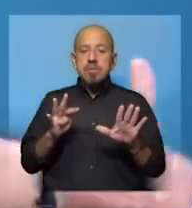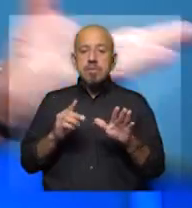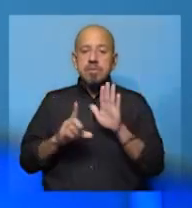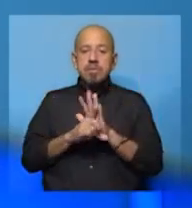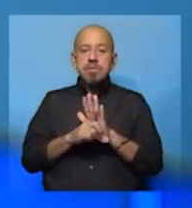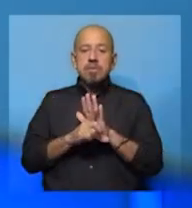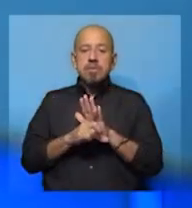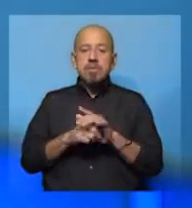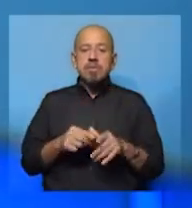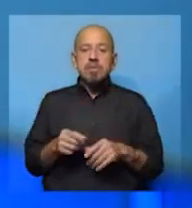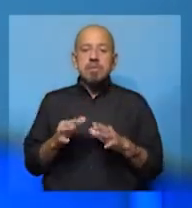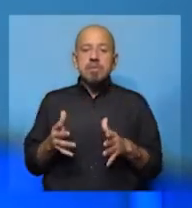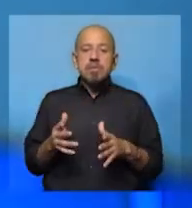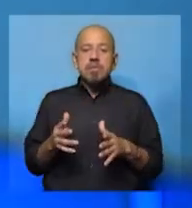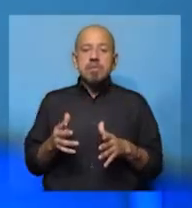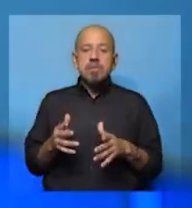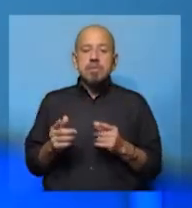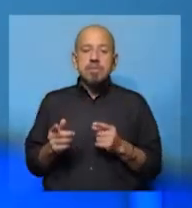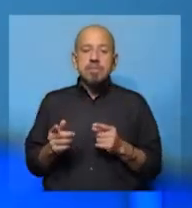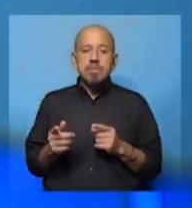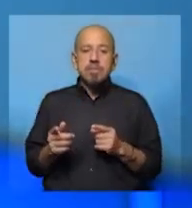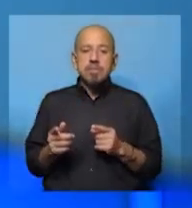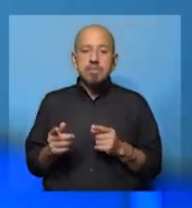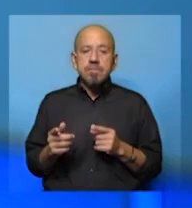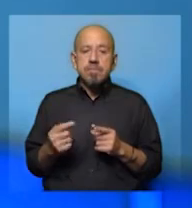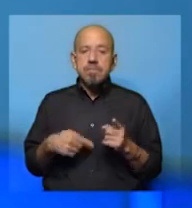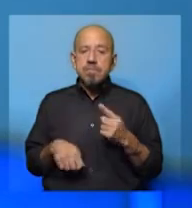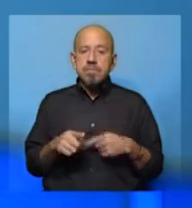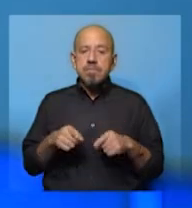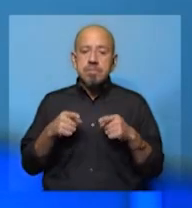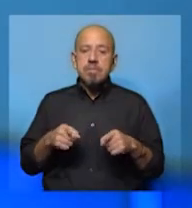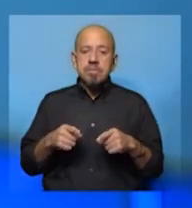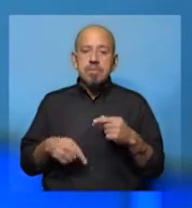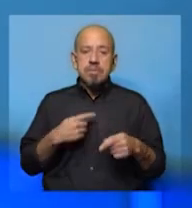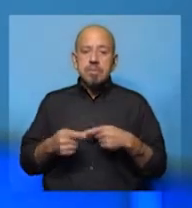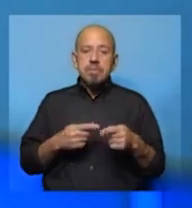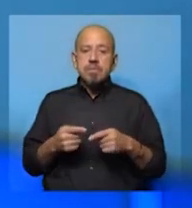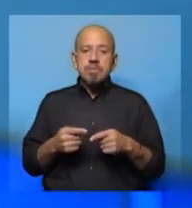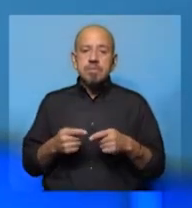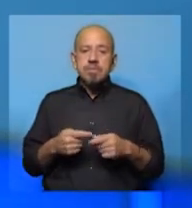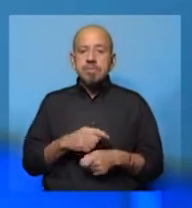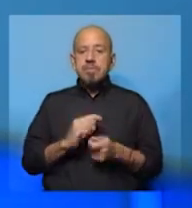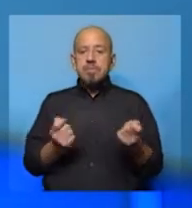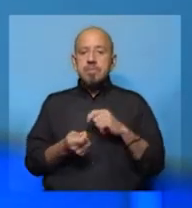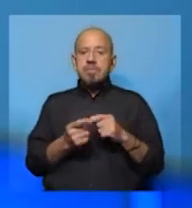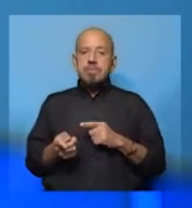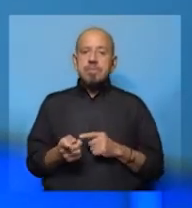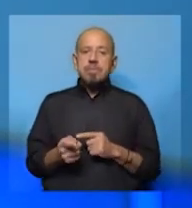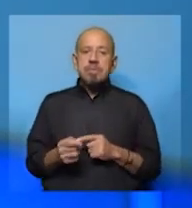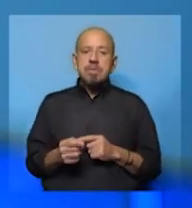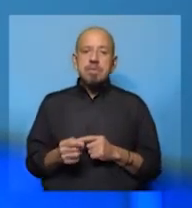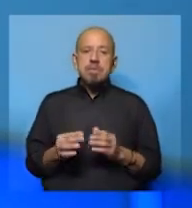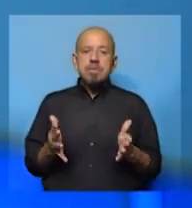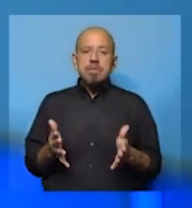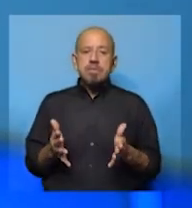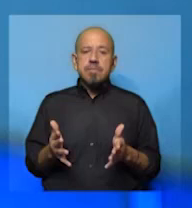Nacional de descentralización y en esa continuidad y cambio si siempre digo qué fue lo que